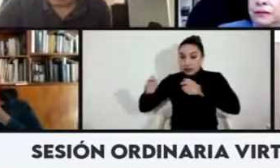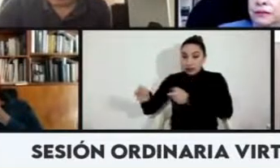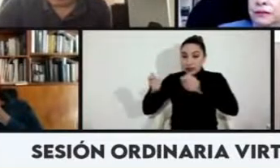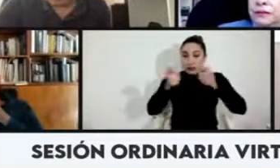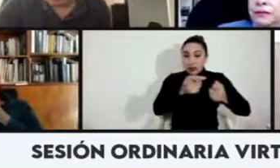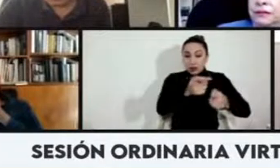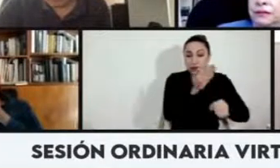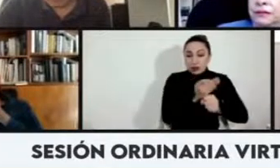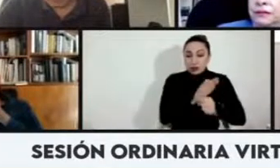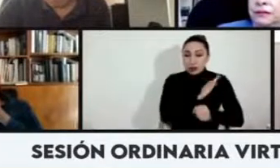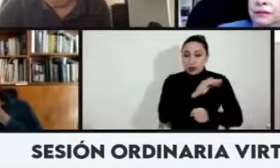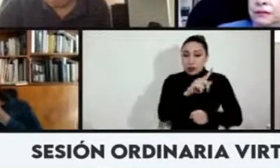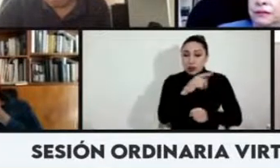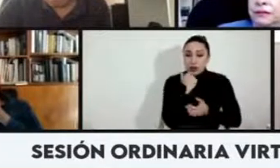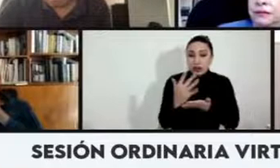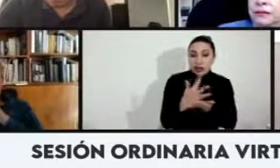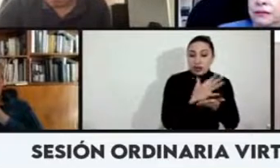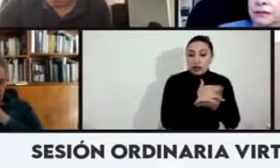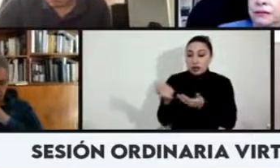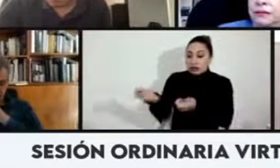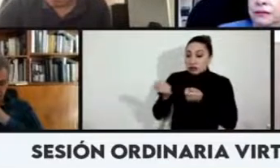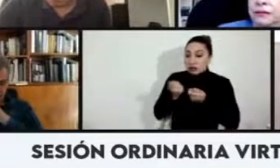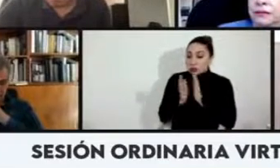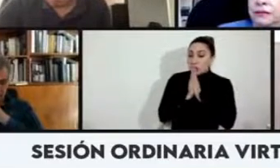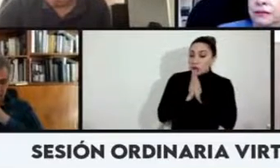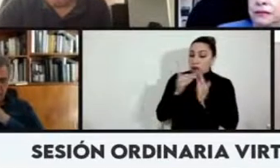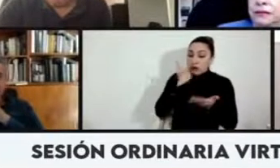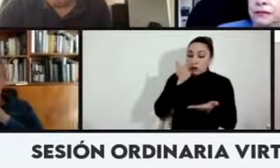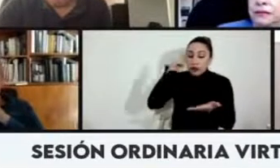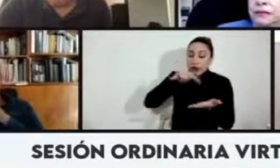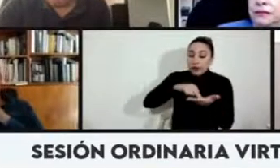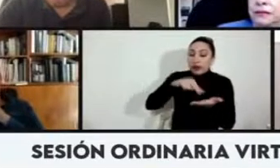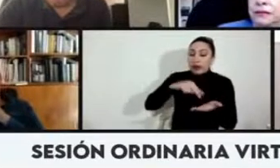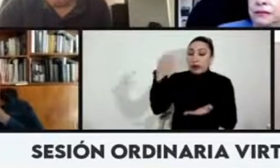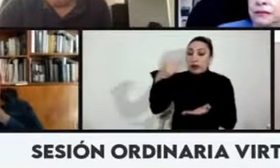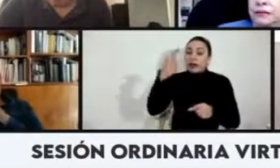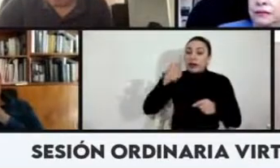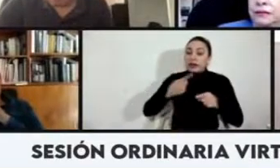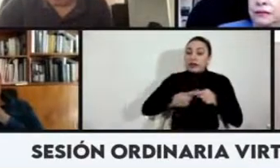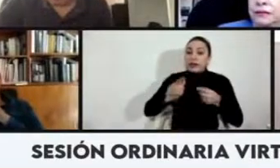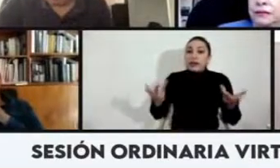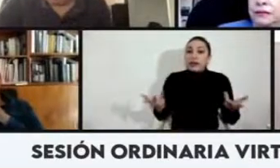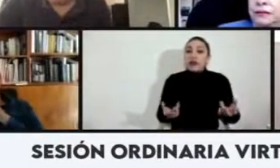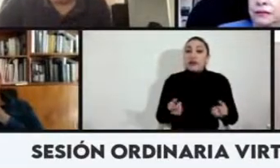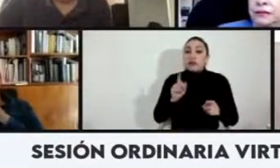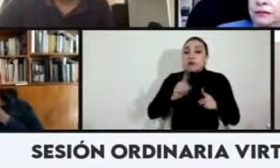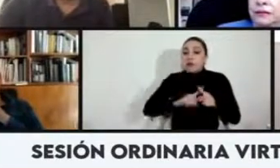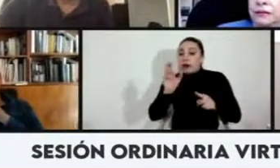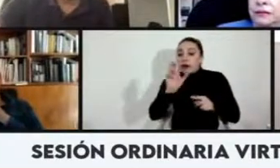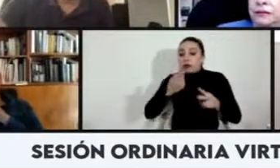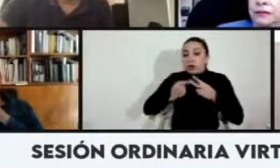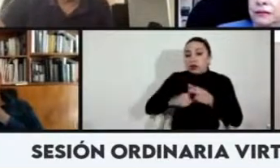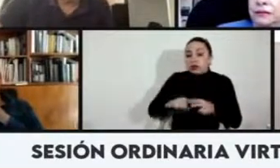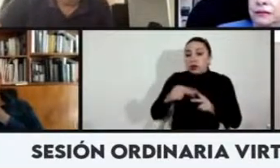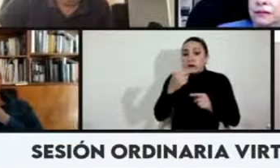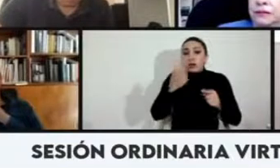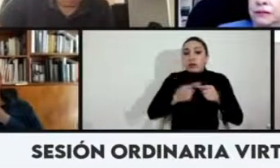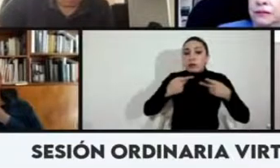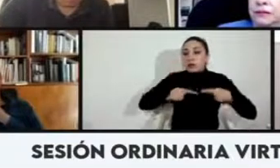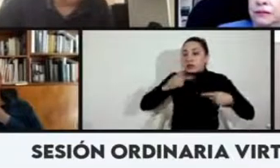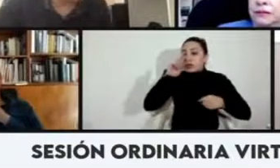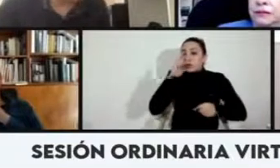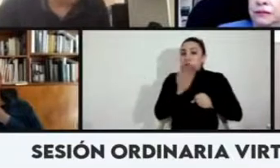están haciendo. Pásame el expediente para ver quiénes son responsables y ya cuántos están inhabilitados y los nombres de los inhabilitados. Si